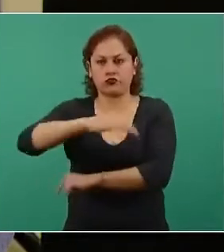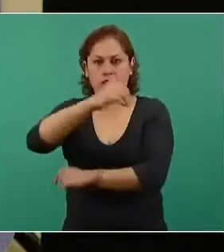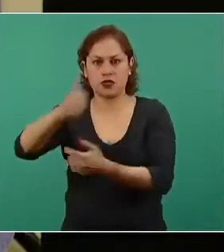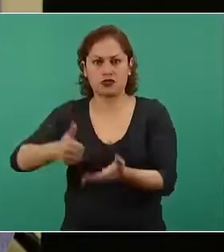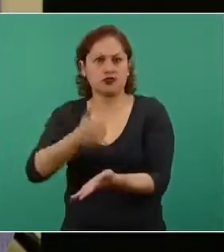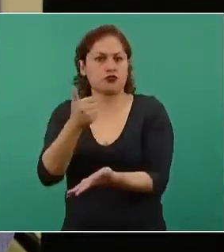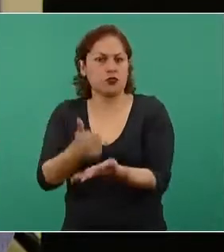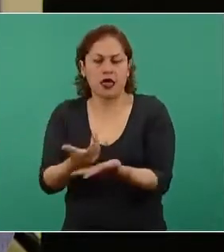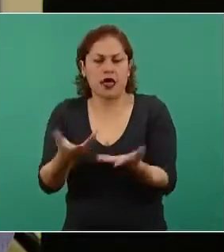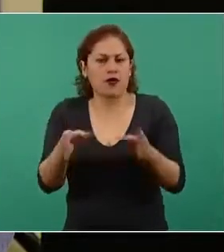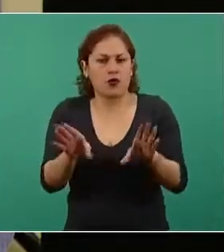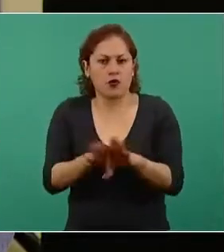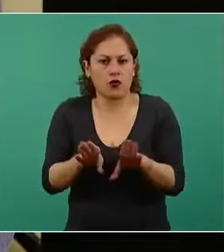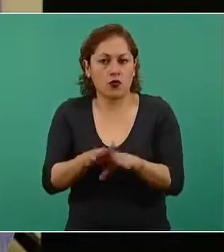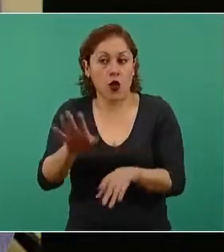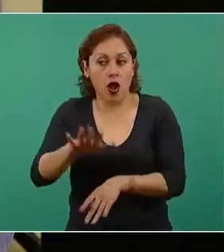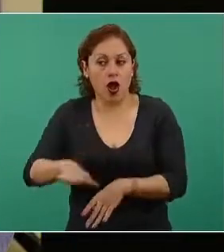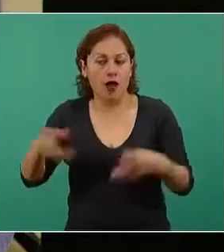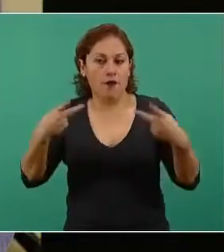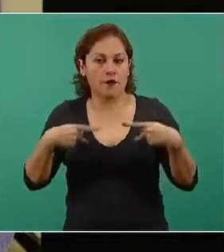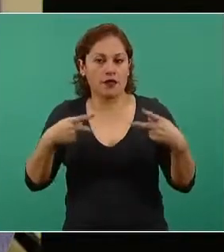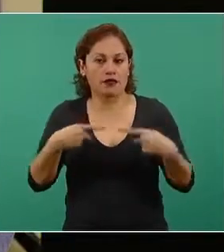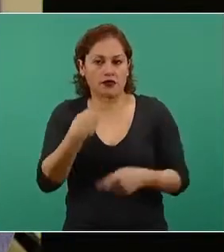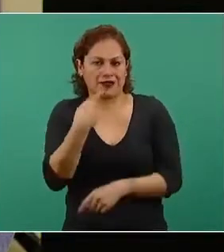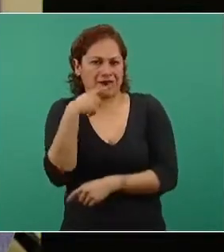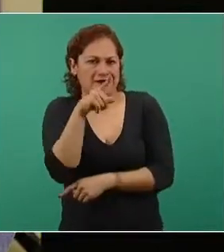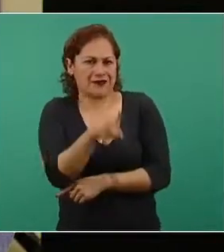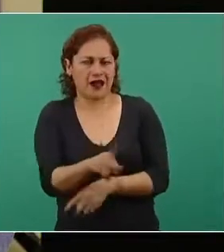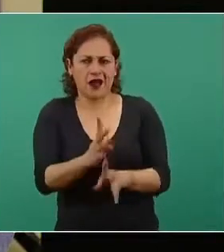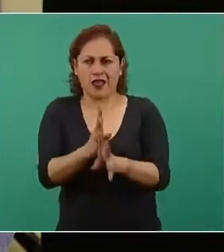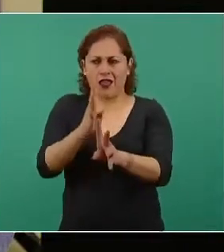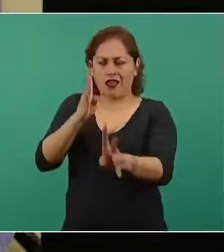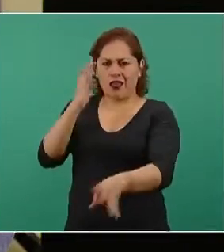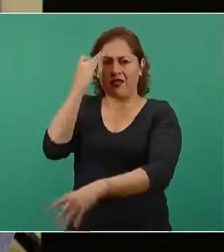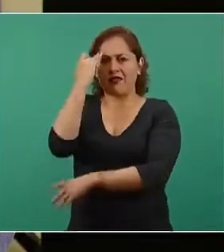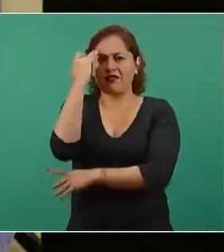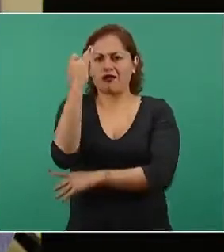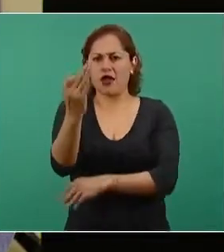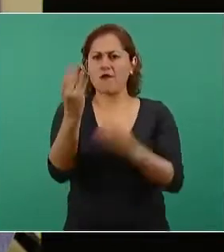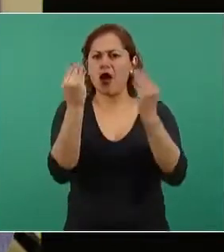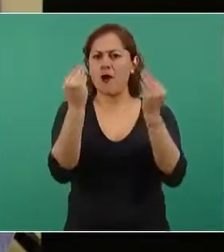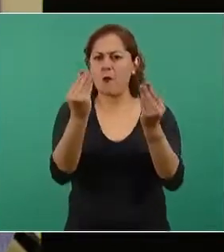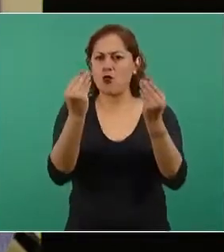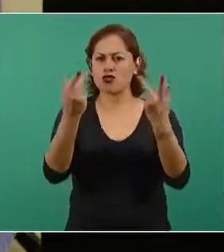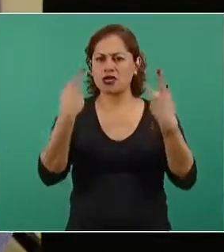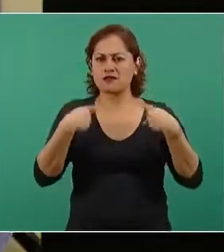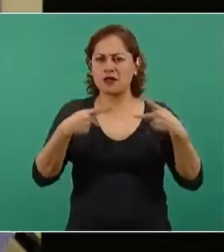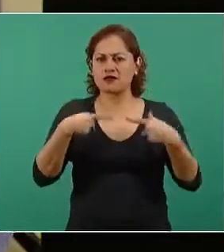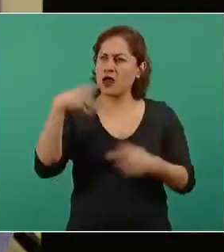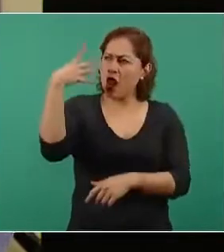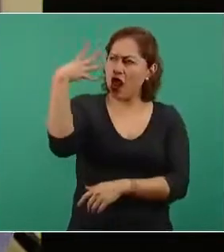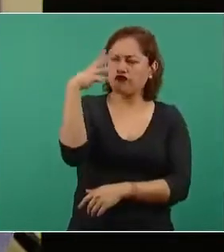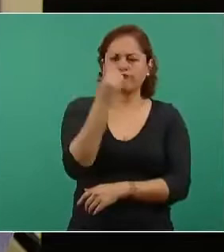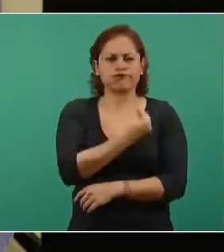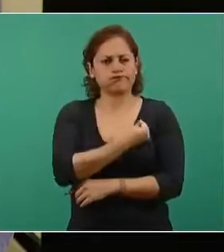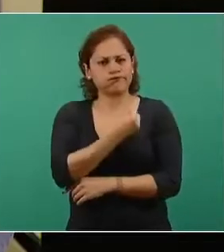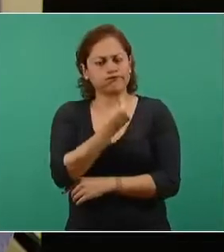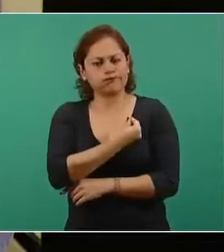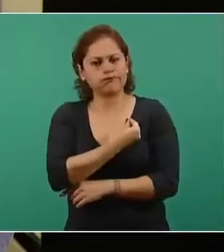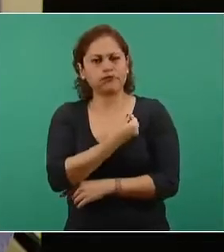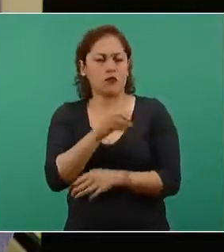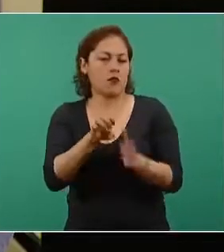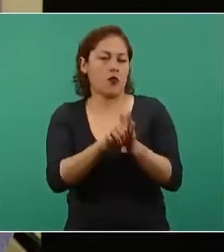Un poco la queja es que hay largas esperas, no mucha gente bajo el sol, que no se hizo un llamado, por ejemplo, como el de la Ciudad de